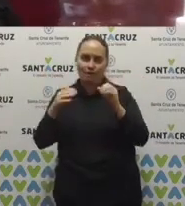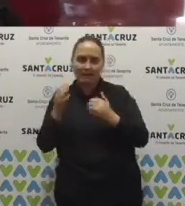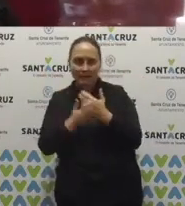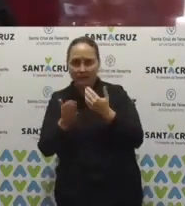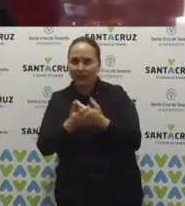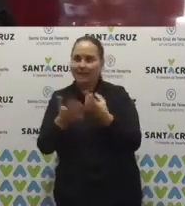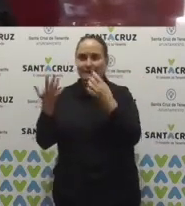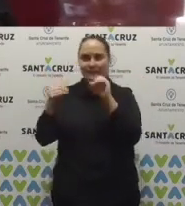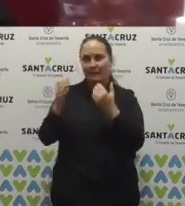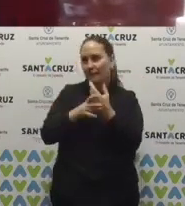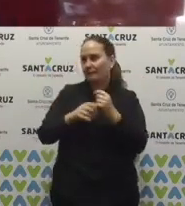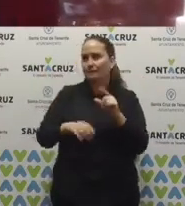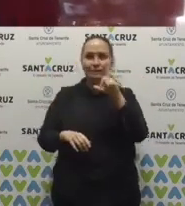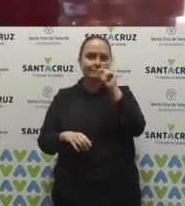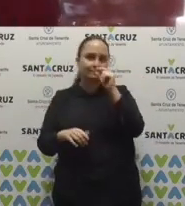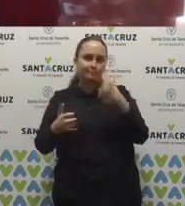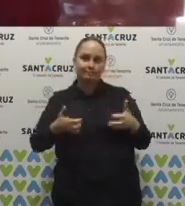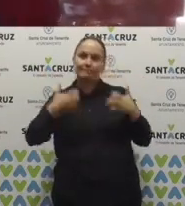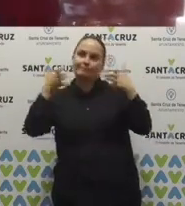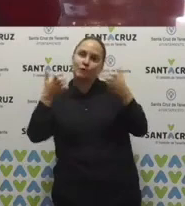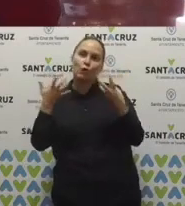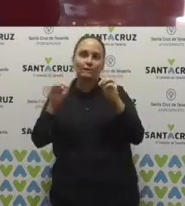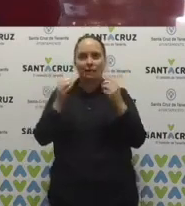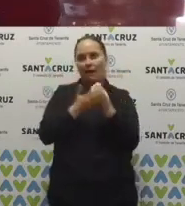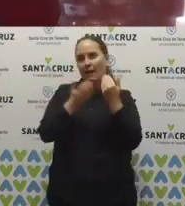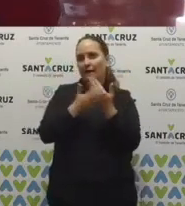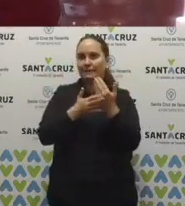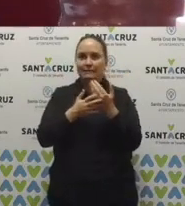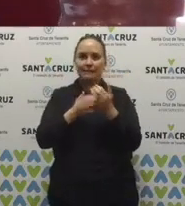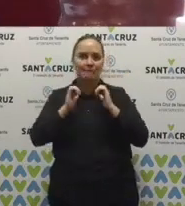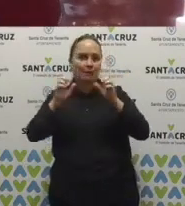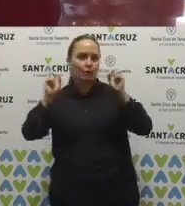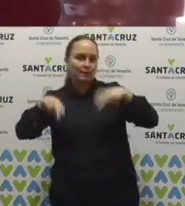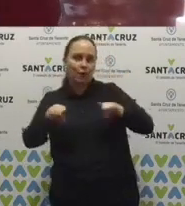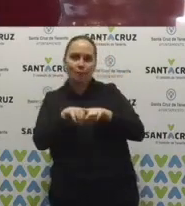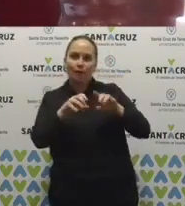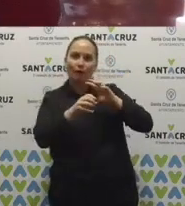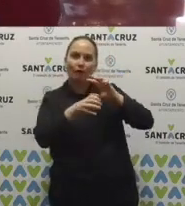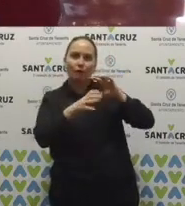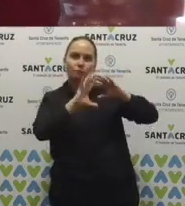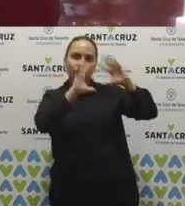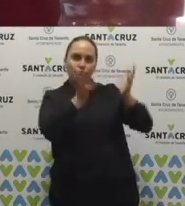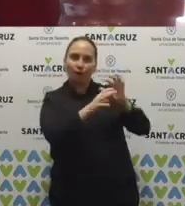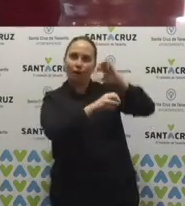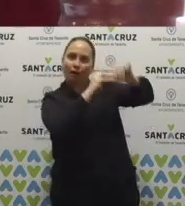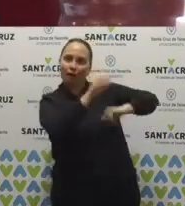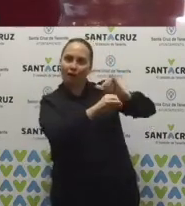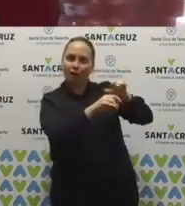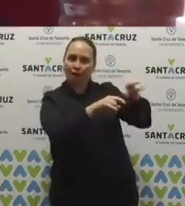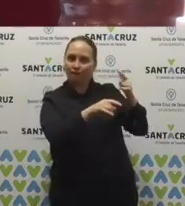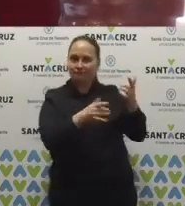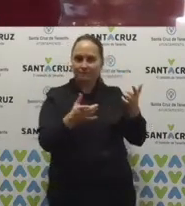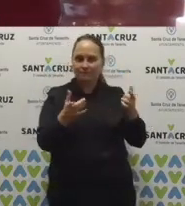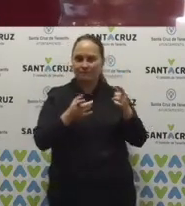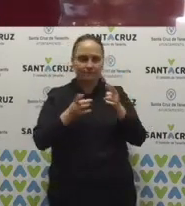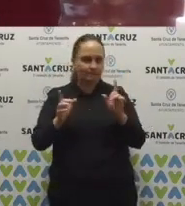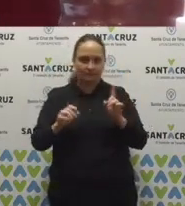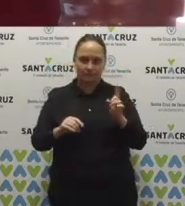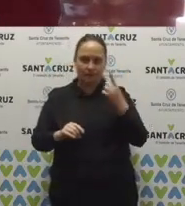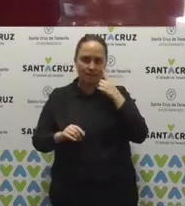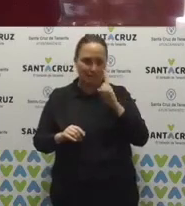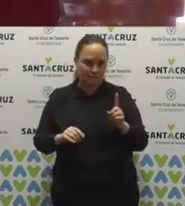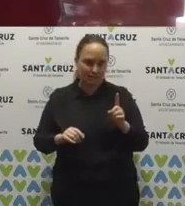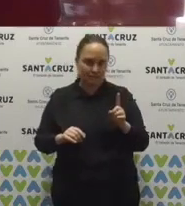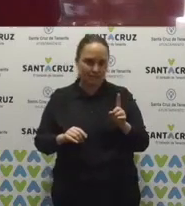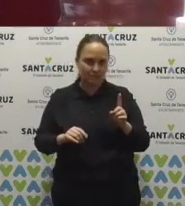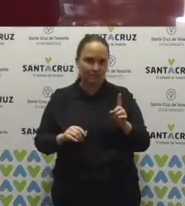en el twitter de 80 días simple no lo que aquí se ha producido este nuevo pleno laurel 1 porque claro esto es tanto como decir